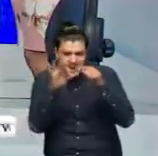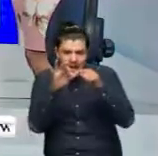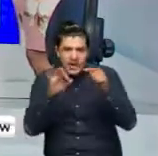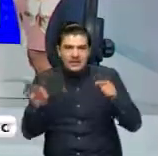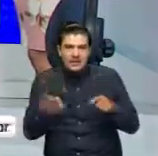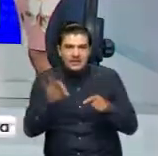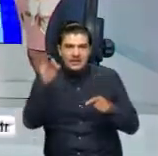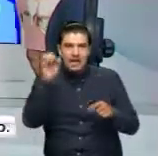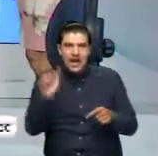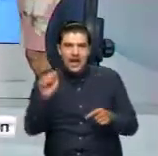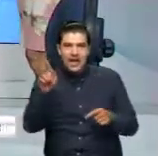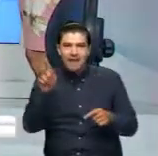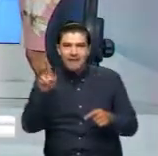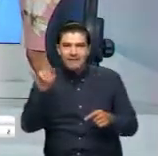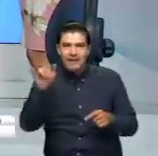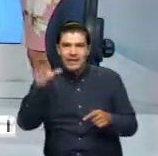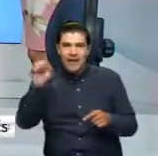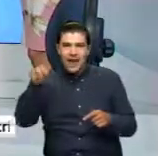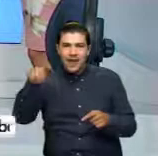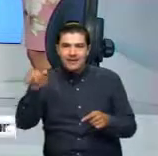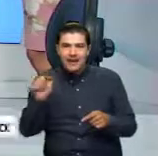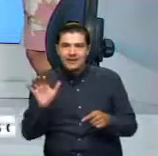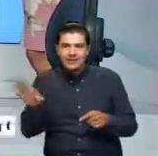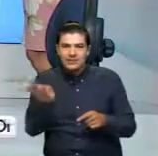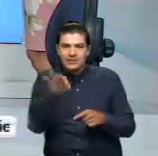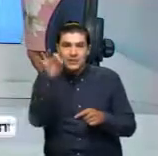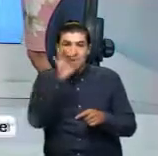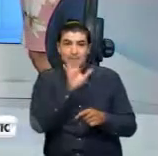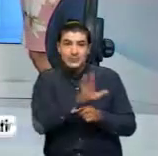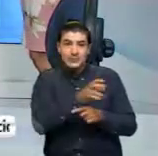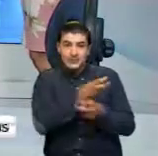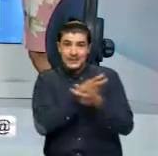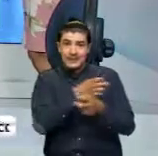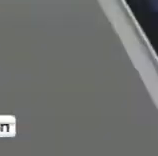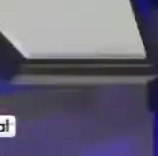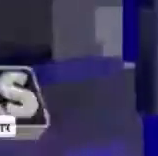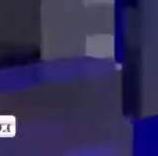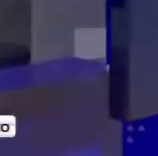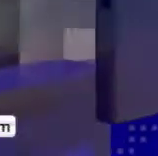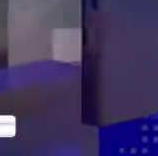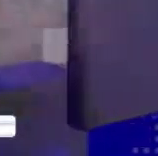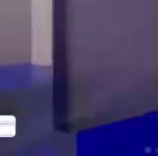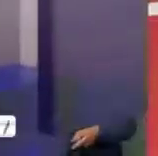a varios sectores del municipio los antonio camacho con el reporte adelante